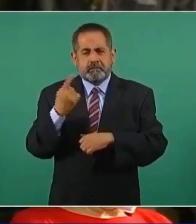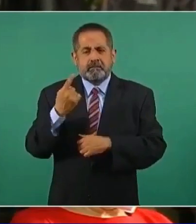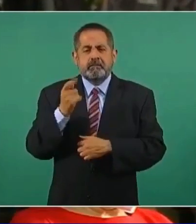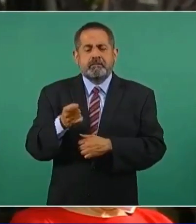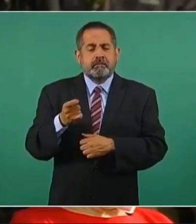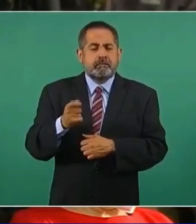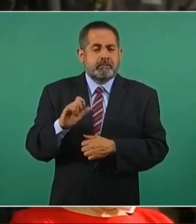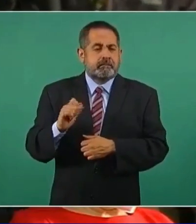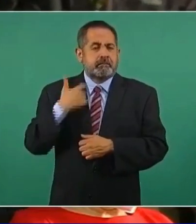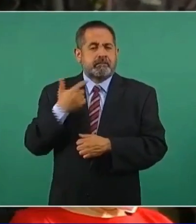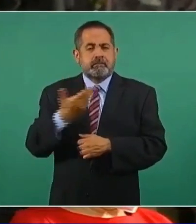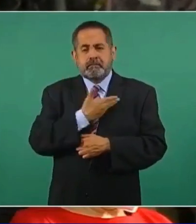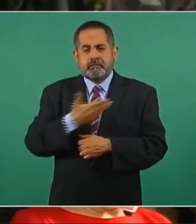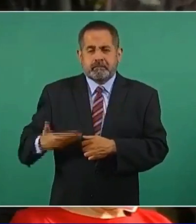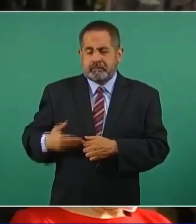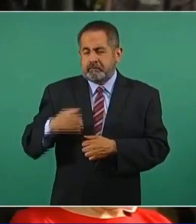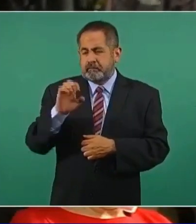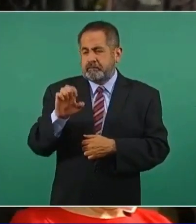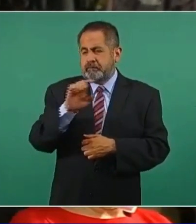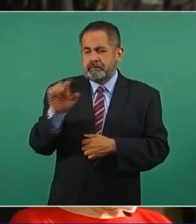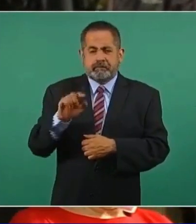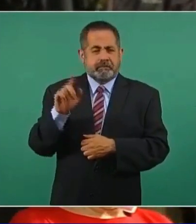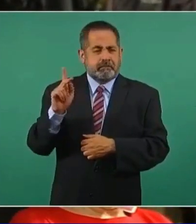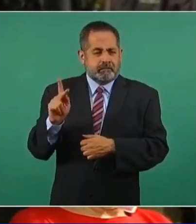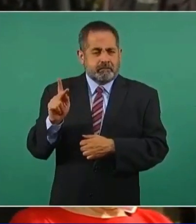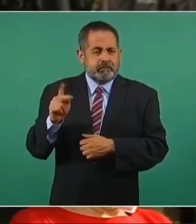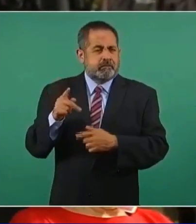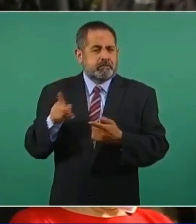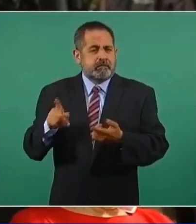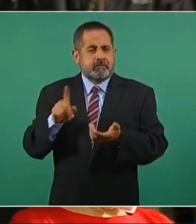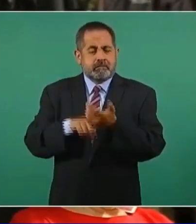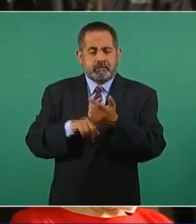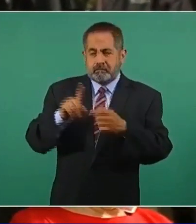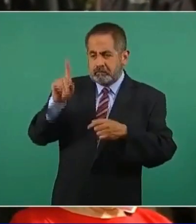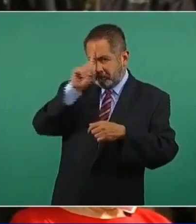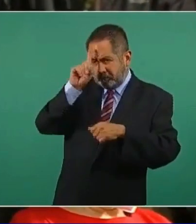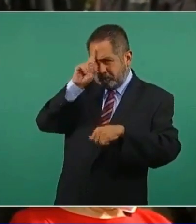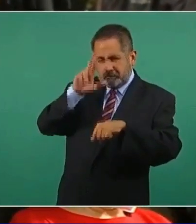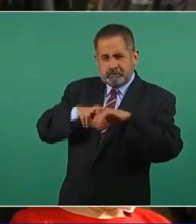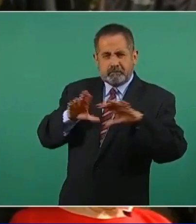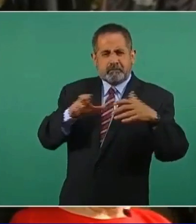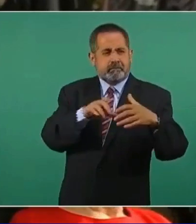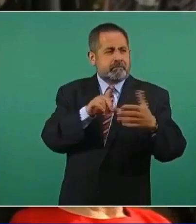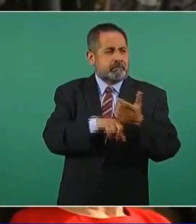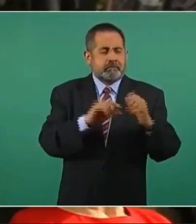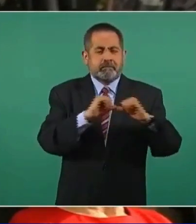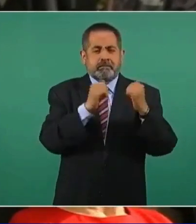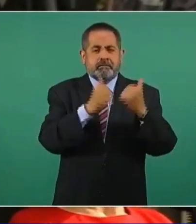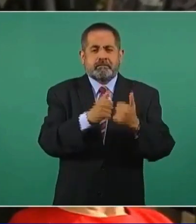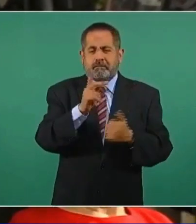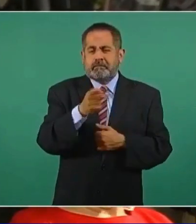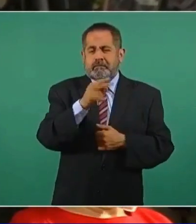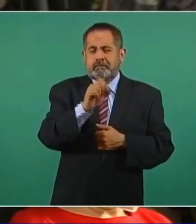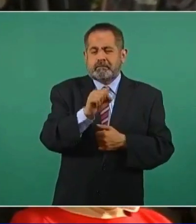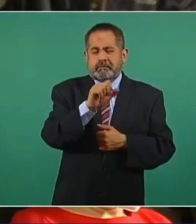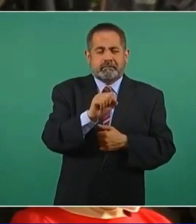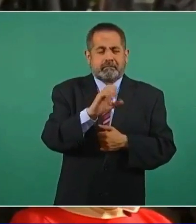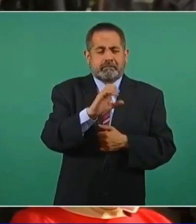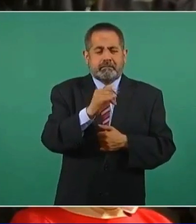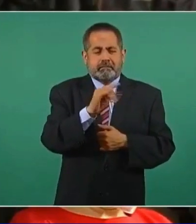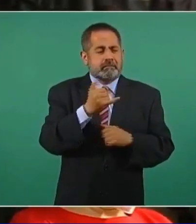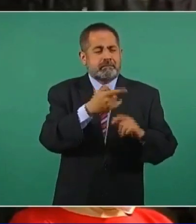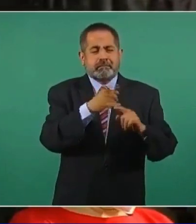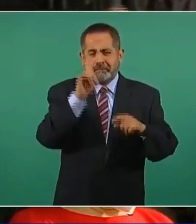el expresidente Ernesto Zedillo es asesor de Kansas City, ¿no? Es asesor